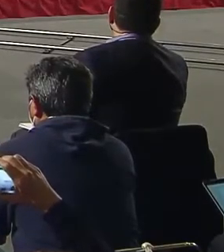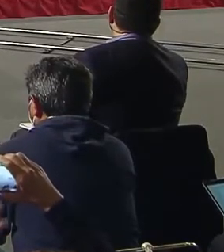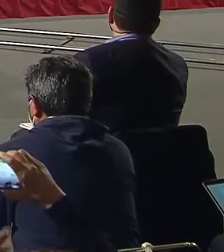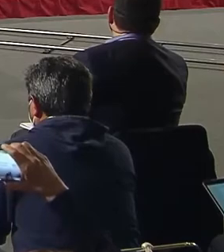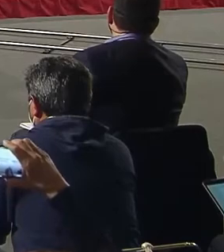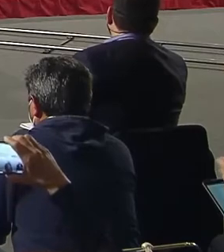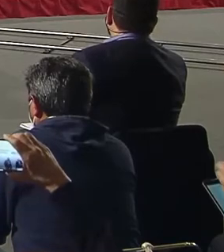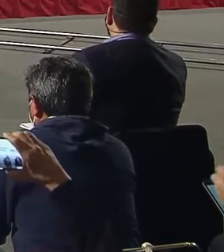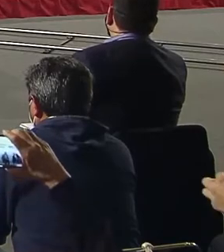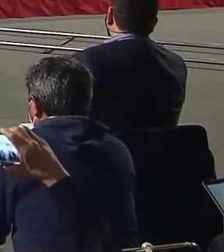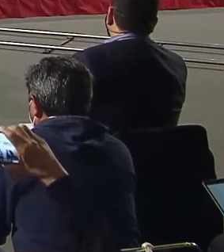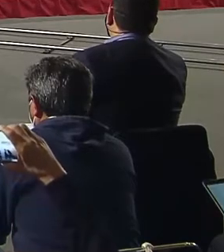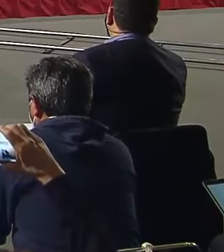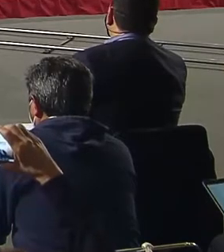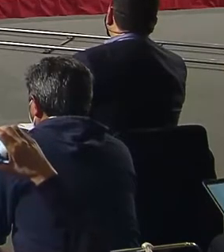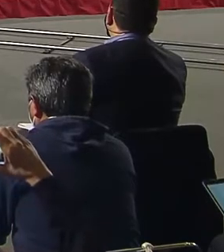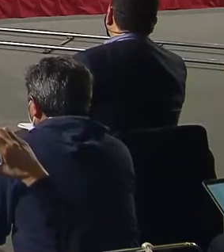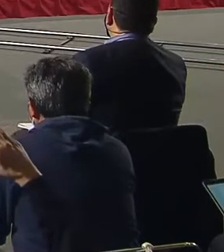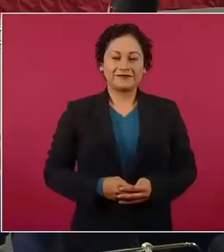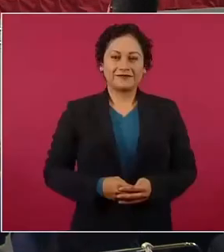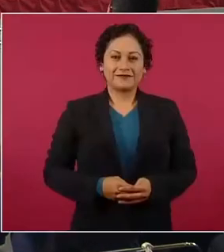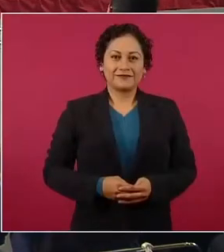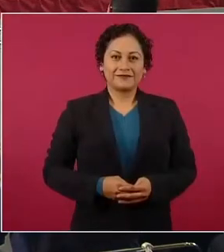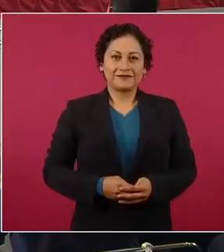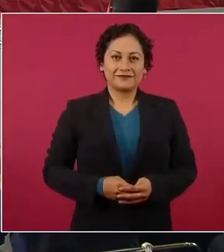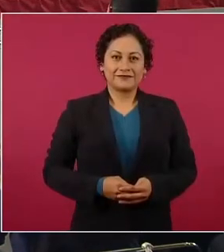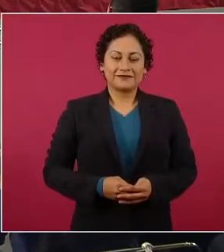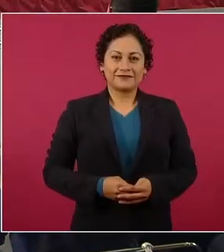Bueno, vamos a